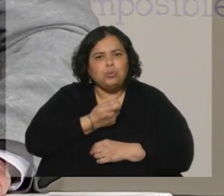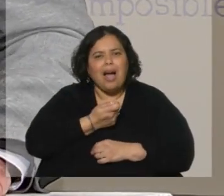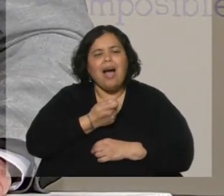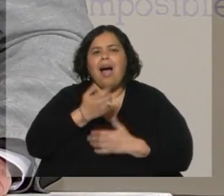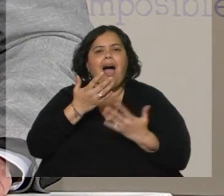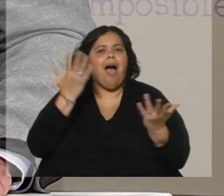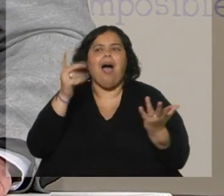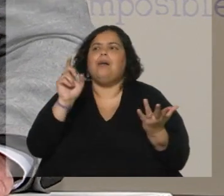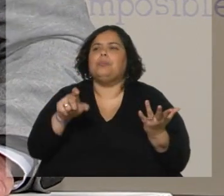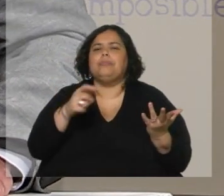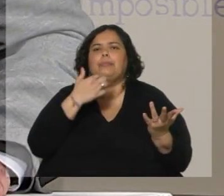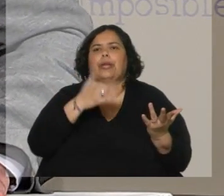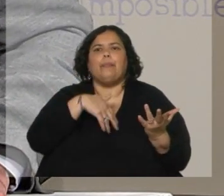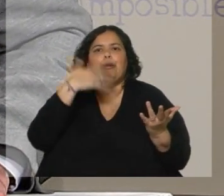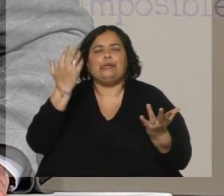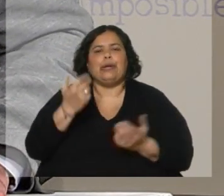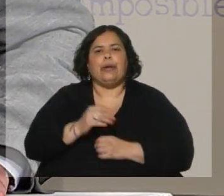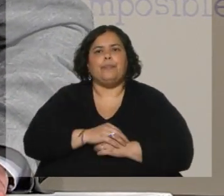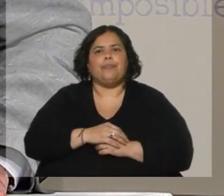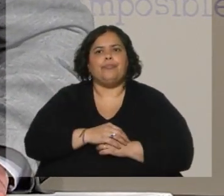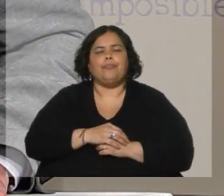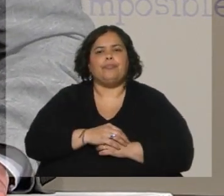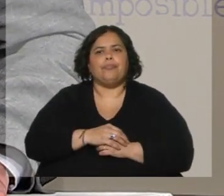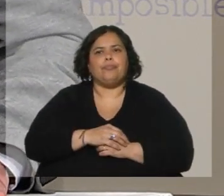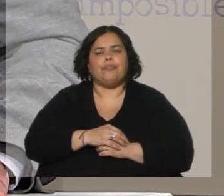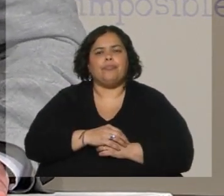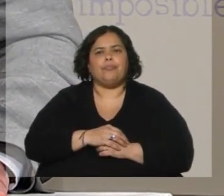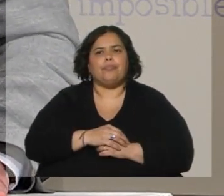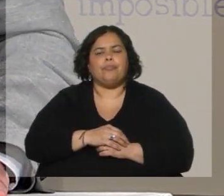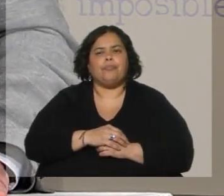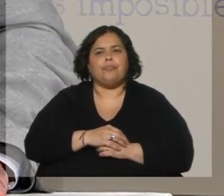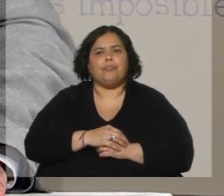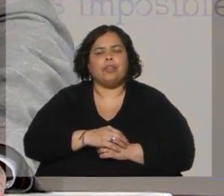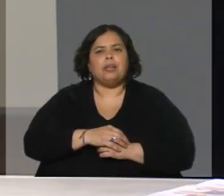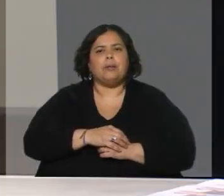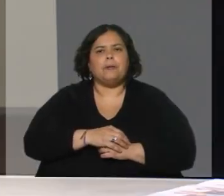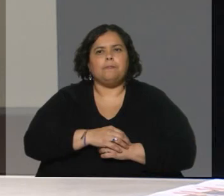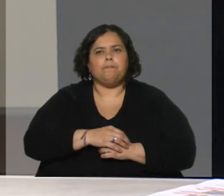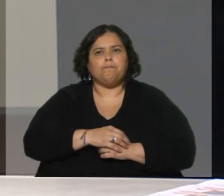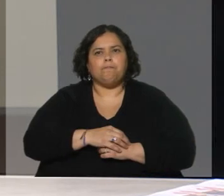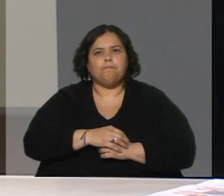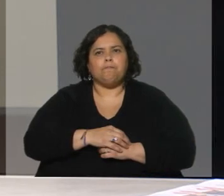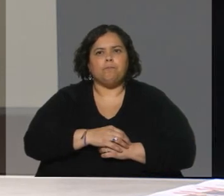a alguien que le ha puesto zapallo al presidente de frente amplio Fernando Pereira Ese es el caso que está diciendo